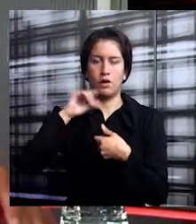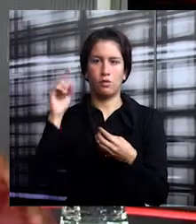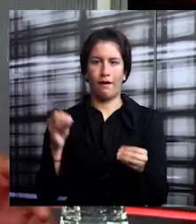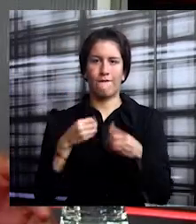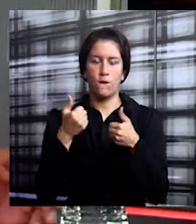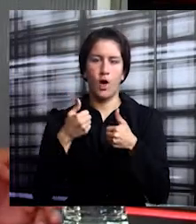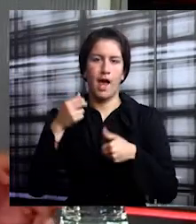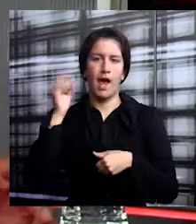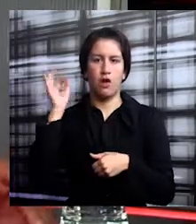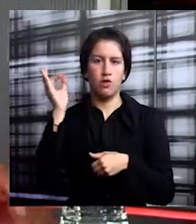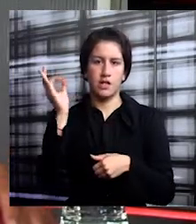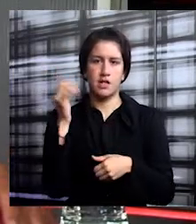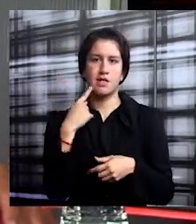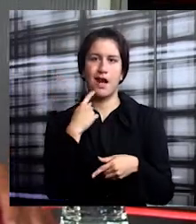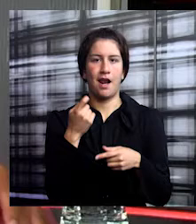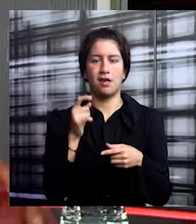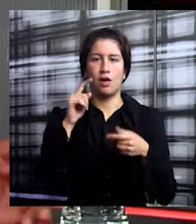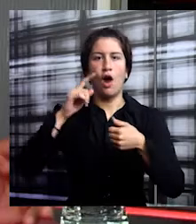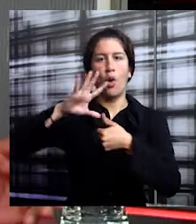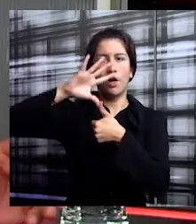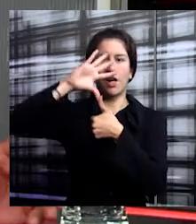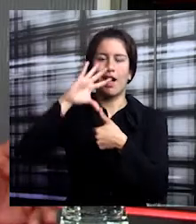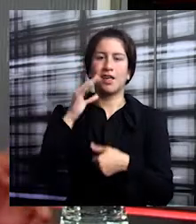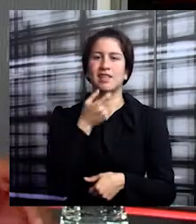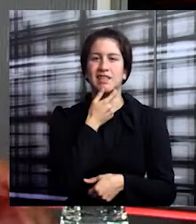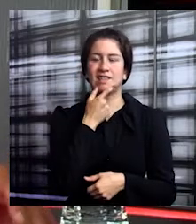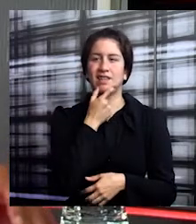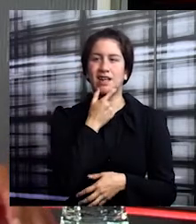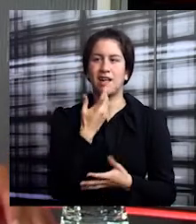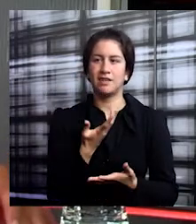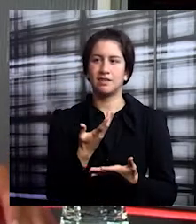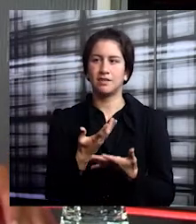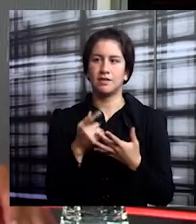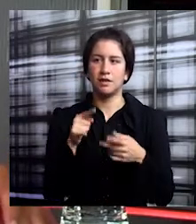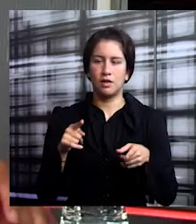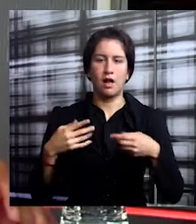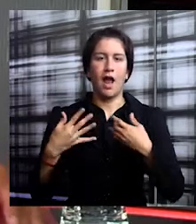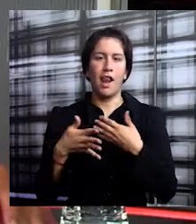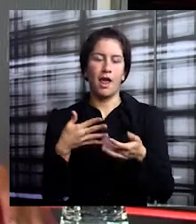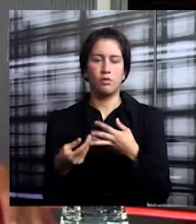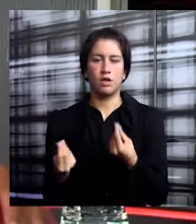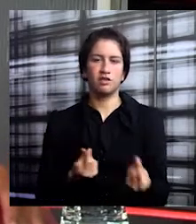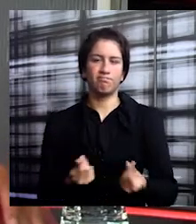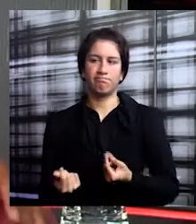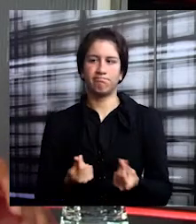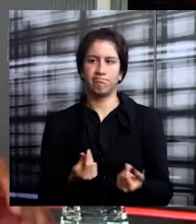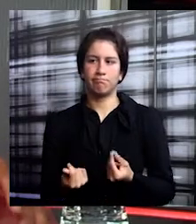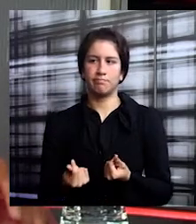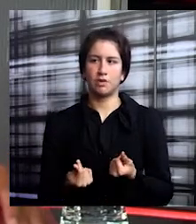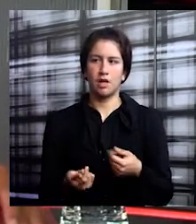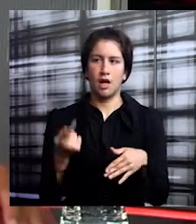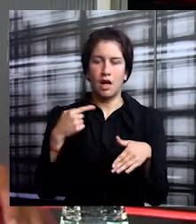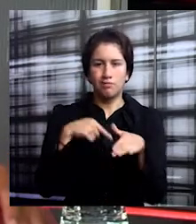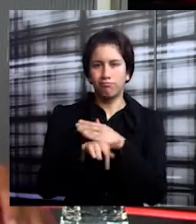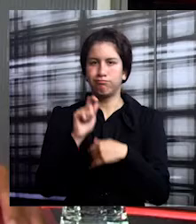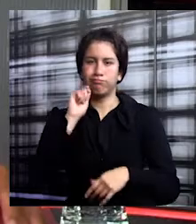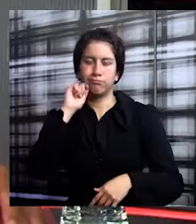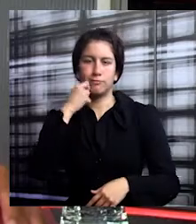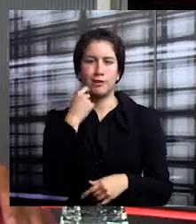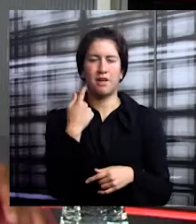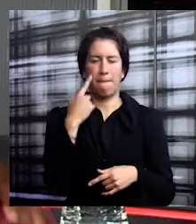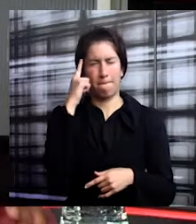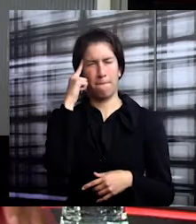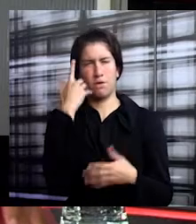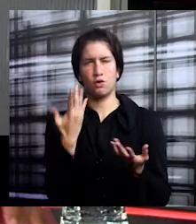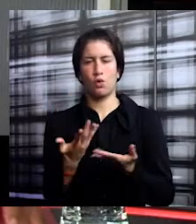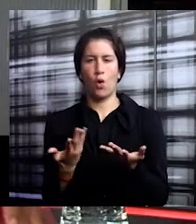noticia de un ranking inglés a propósito de la especialidad más bien vinculada a los delitos de naturaleza económica. Pero sobre todo significa, pienso, un